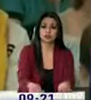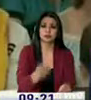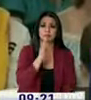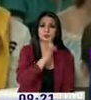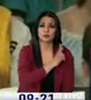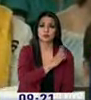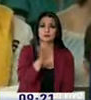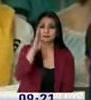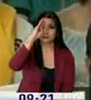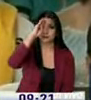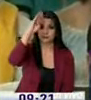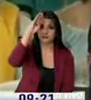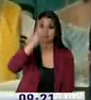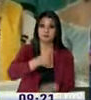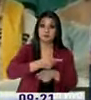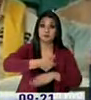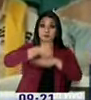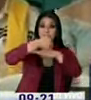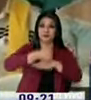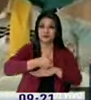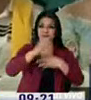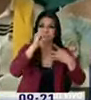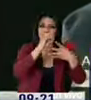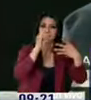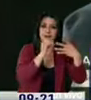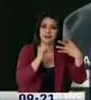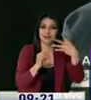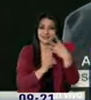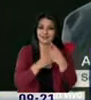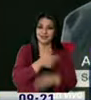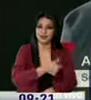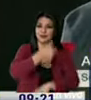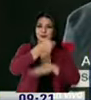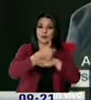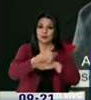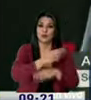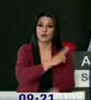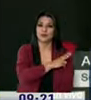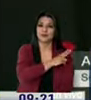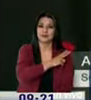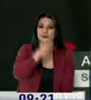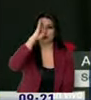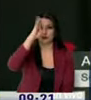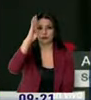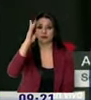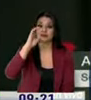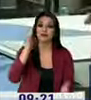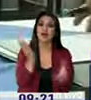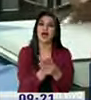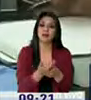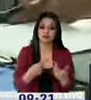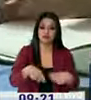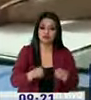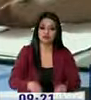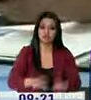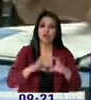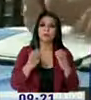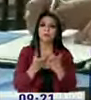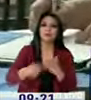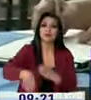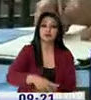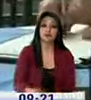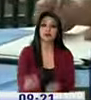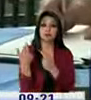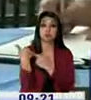ESPE. En este marco, las autoridades de la CENESID y la ESPE suscribieron el acta de conformación del comité promotor que